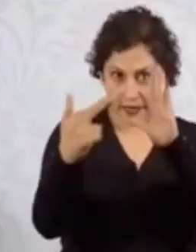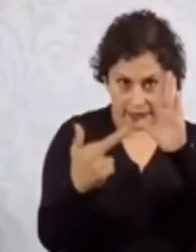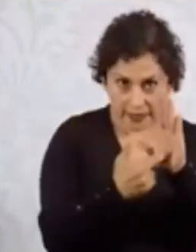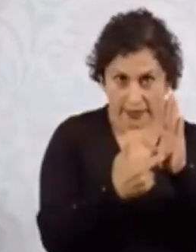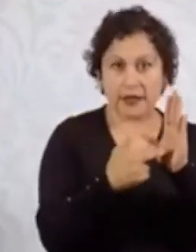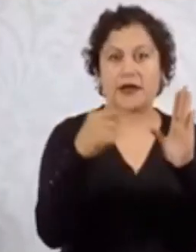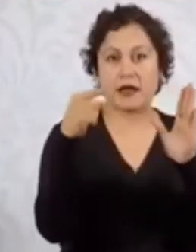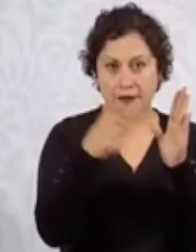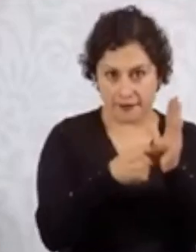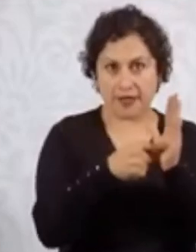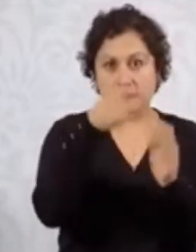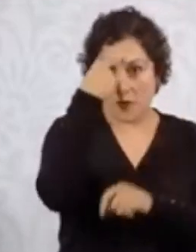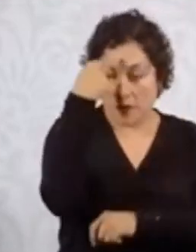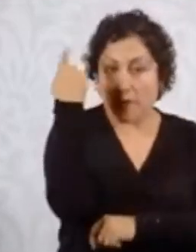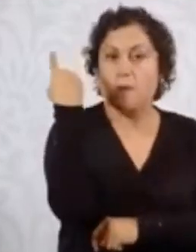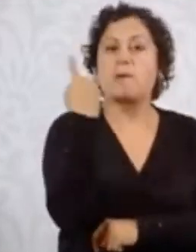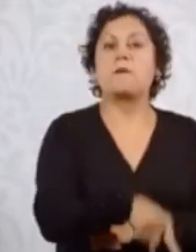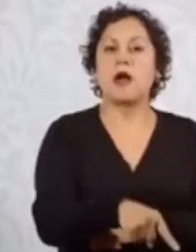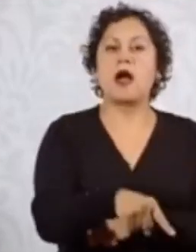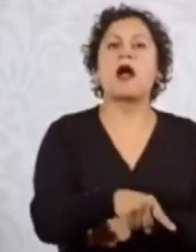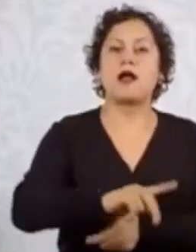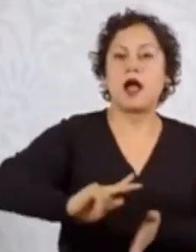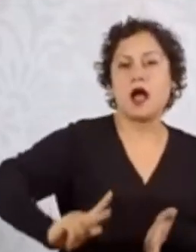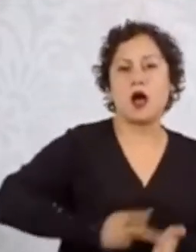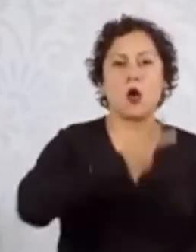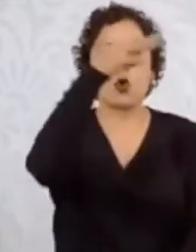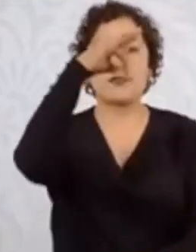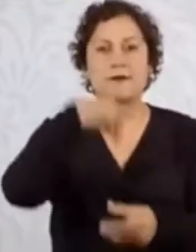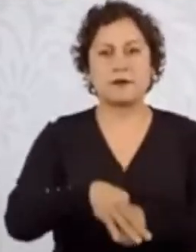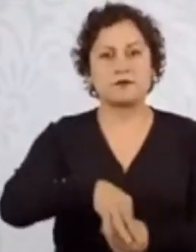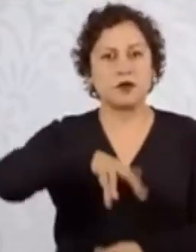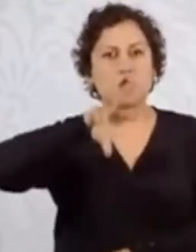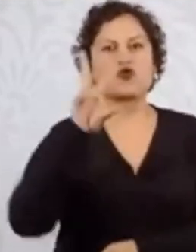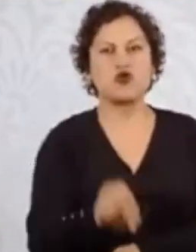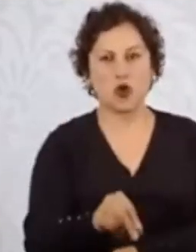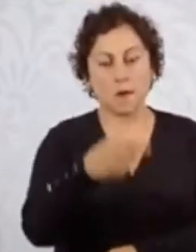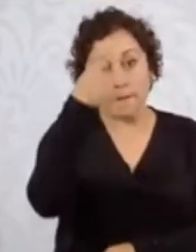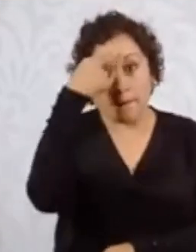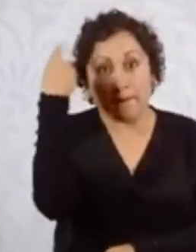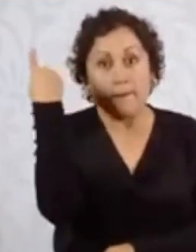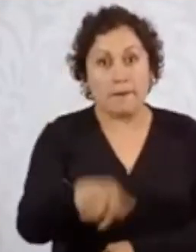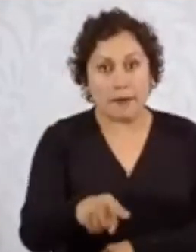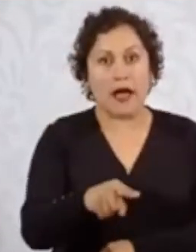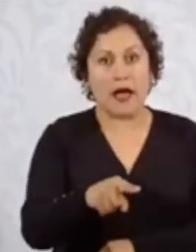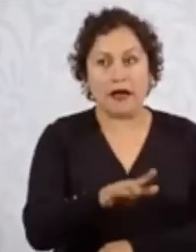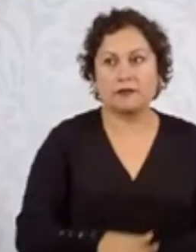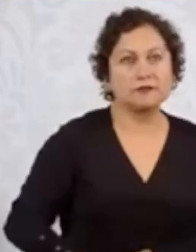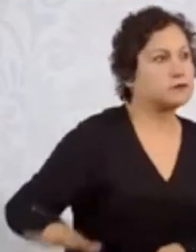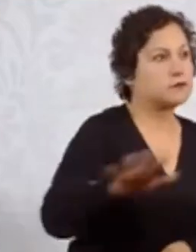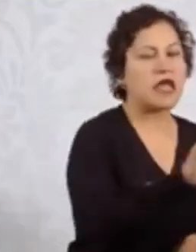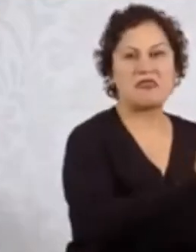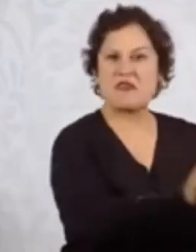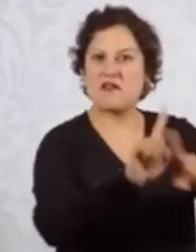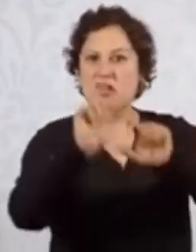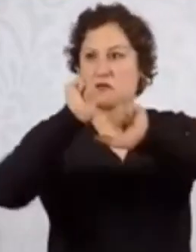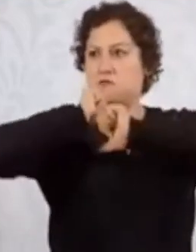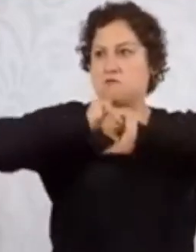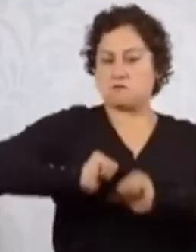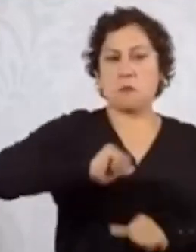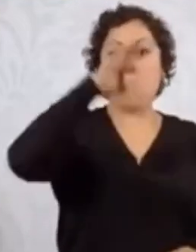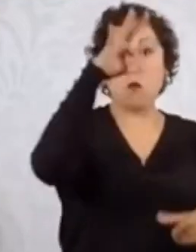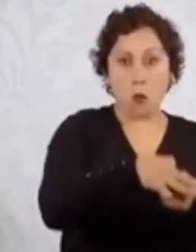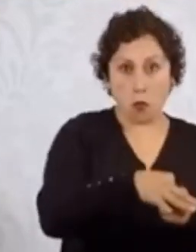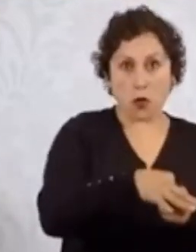la gran sanadora de lo que es la naturaleza, el daño que se ha hecho contaminando ríos, contaminando bosques,